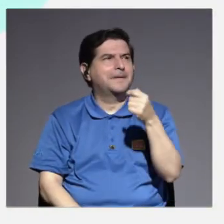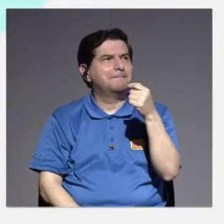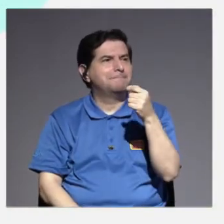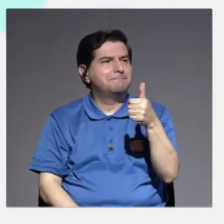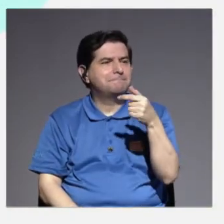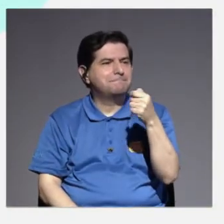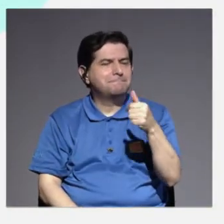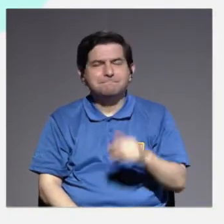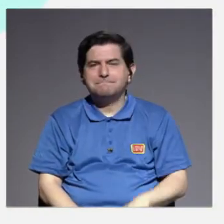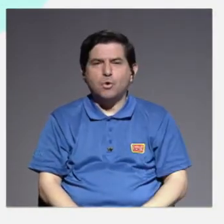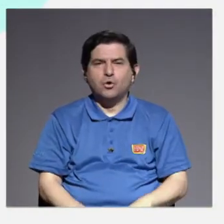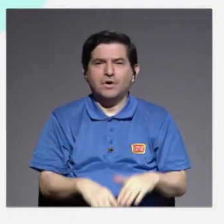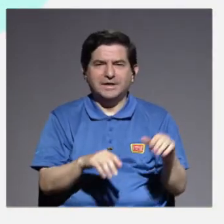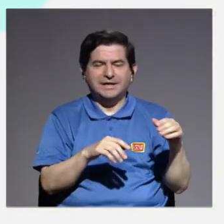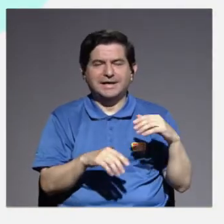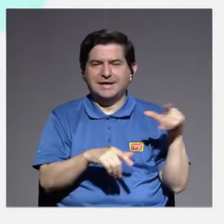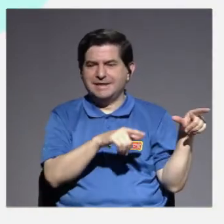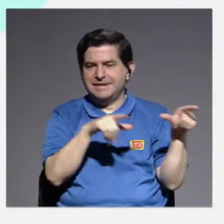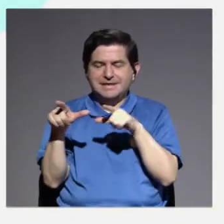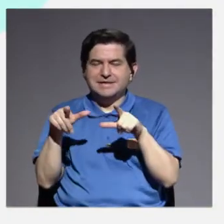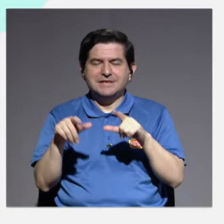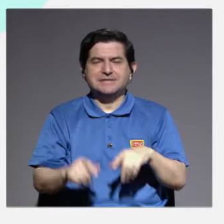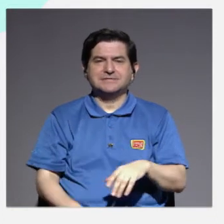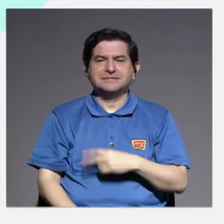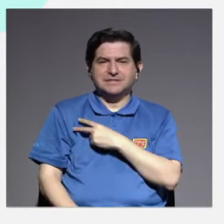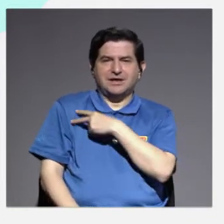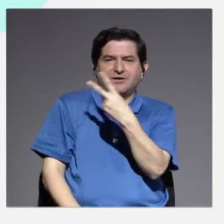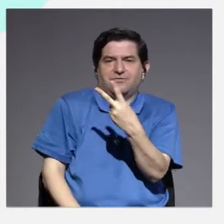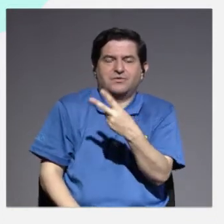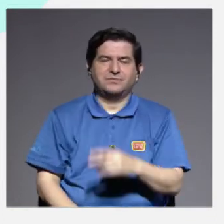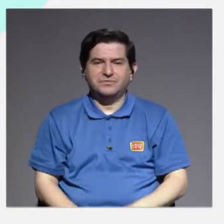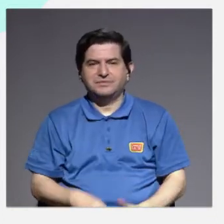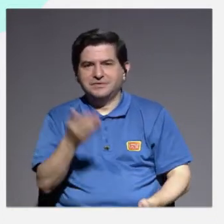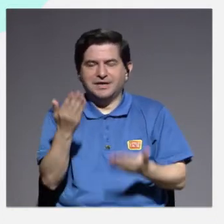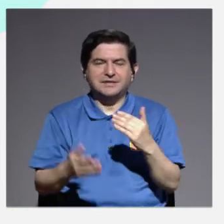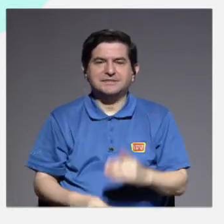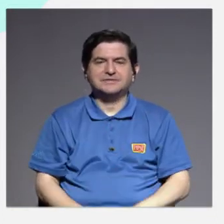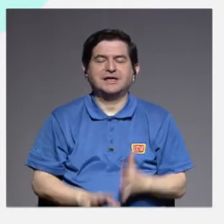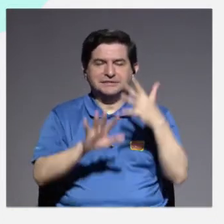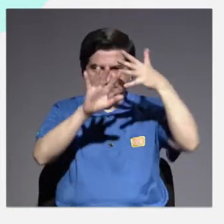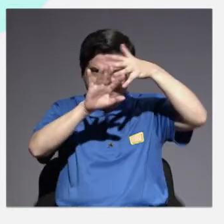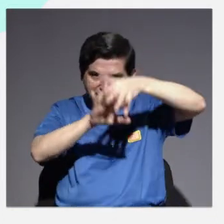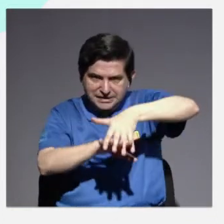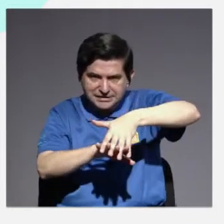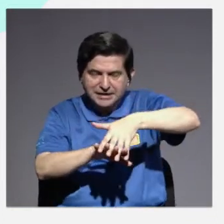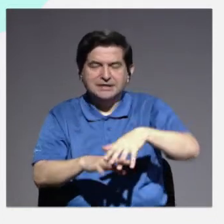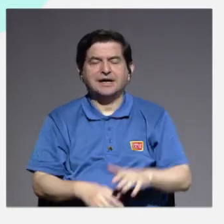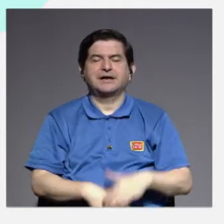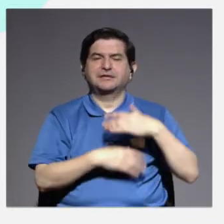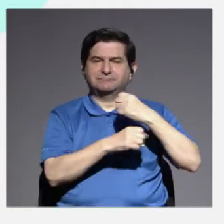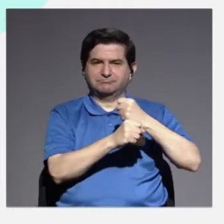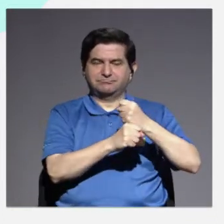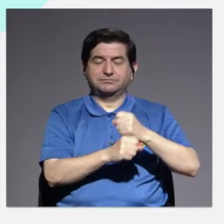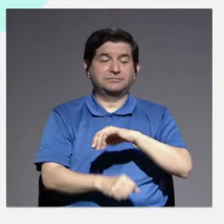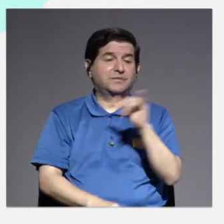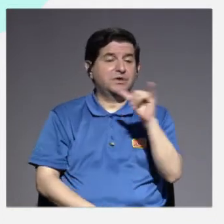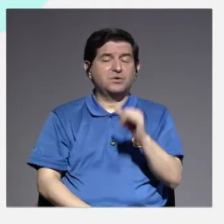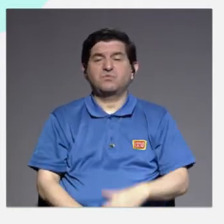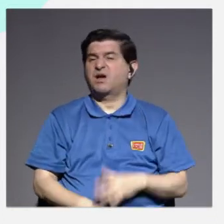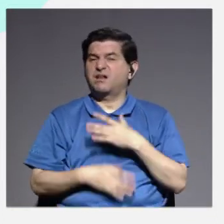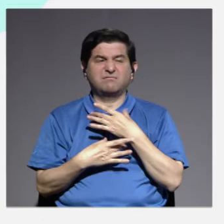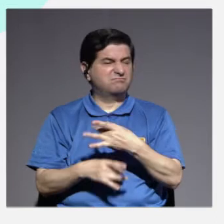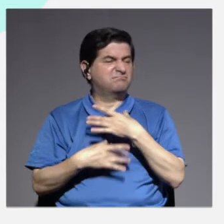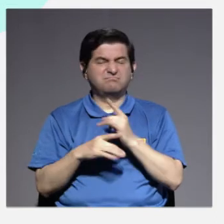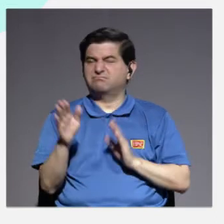la poca disposición que hay a nivel de, digamos, de que se haya integración a nivel municipal, y también poco interés